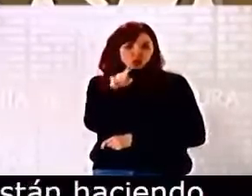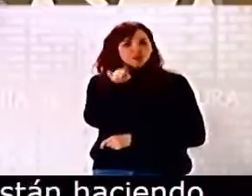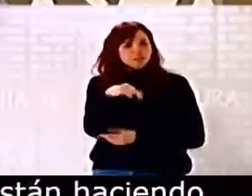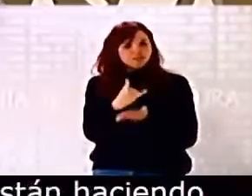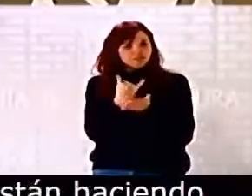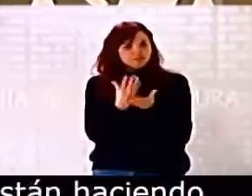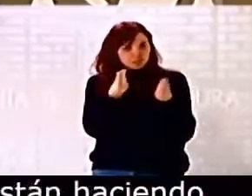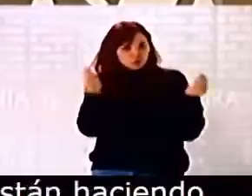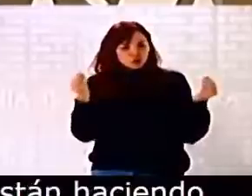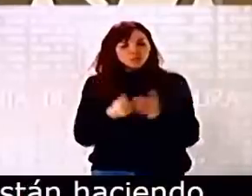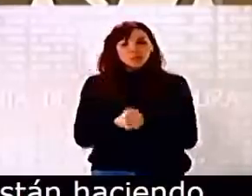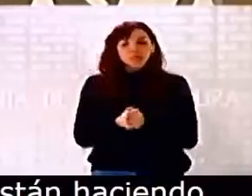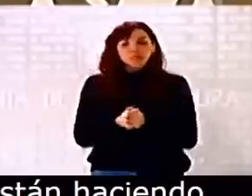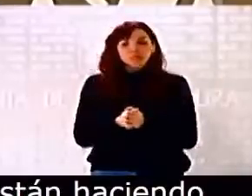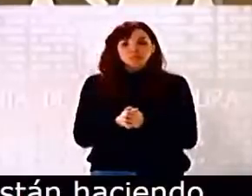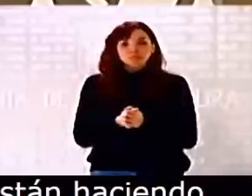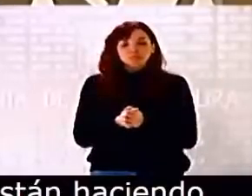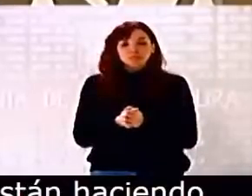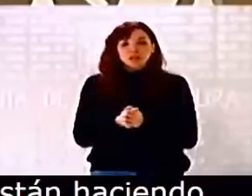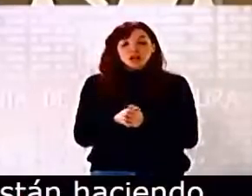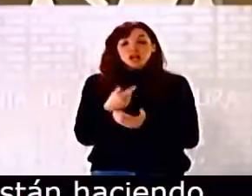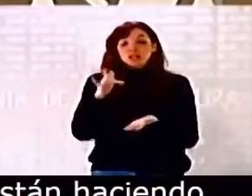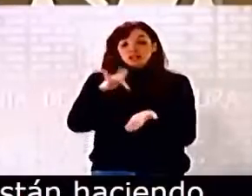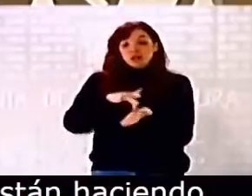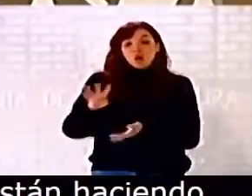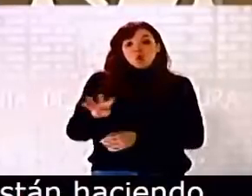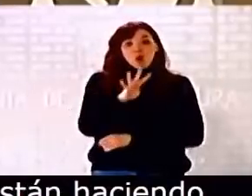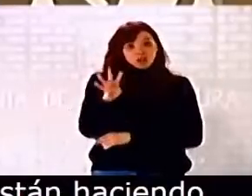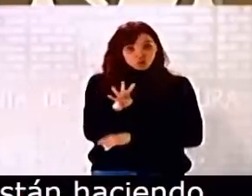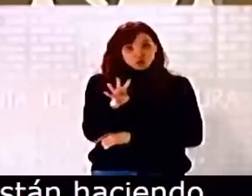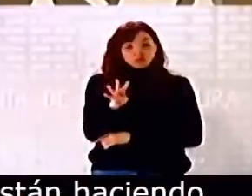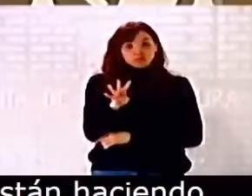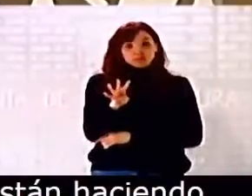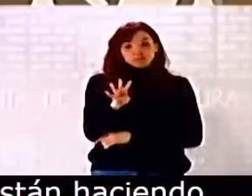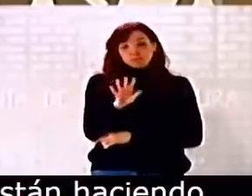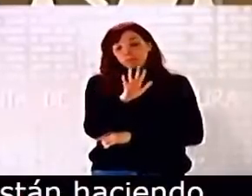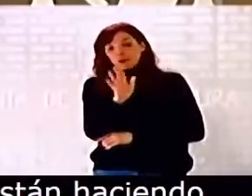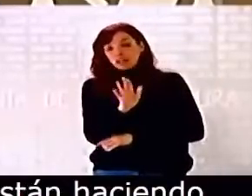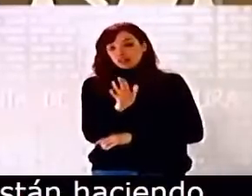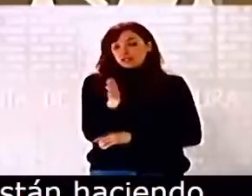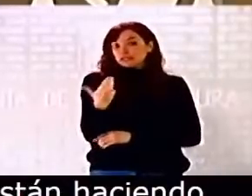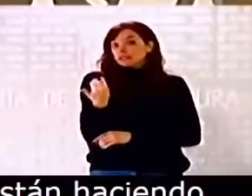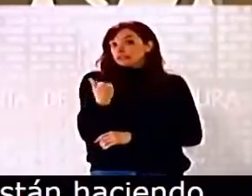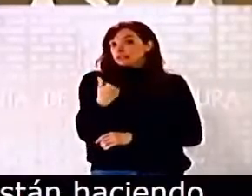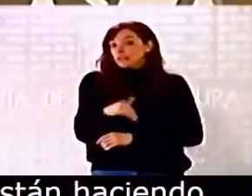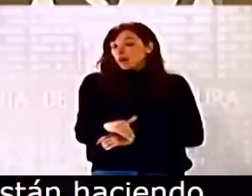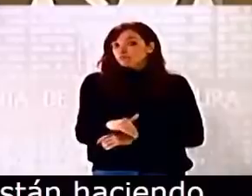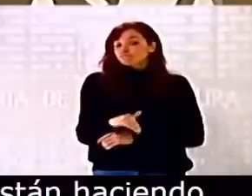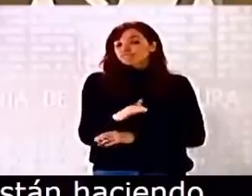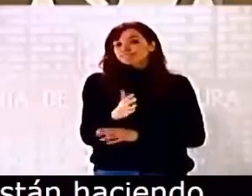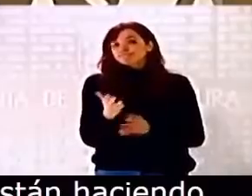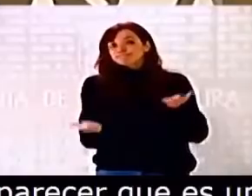del 1, que pudiera parecer un día que está en el medio de distintos